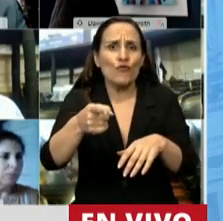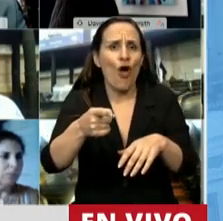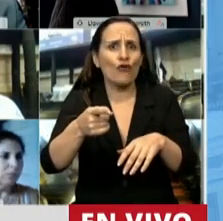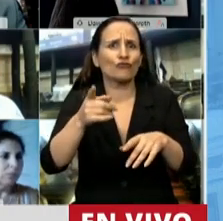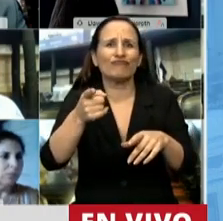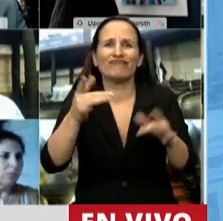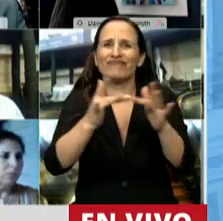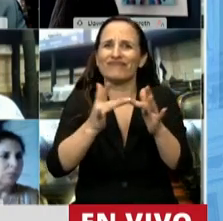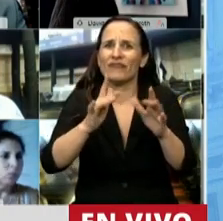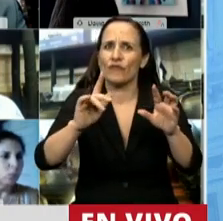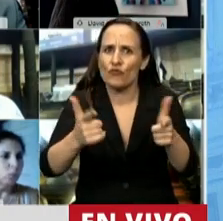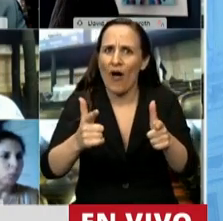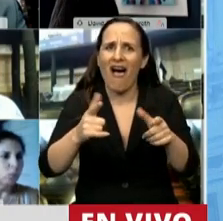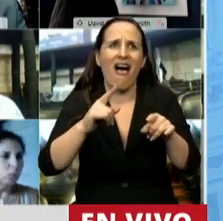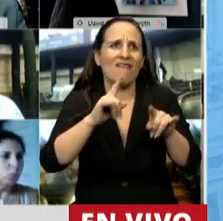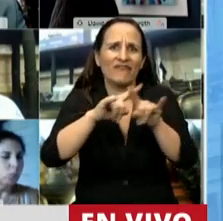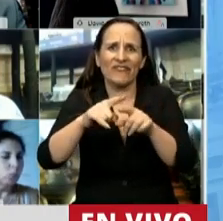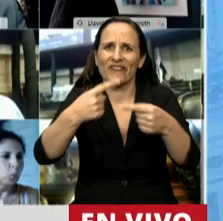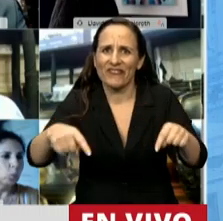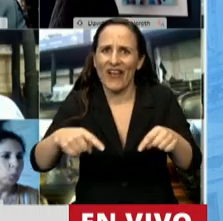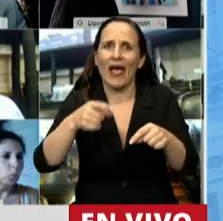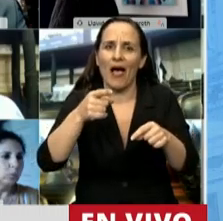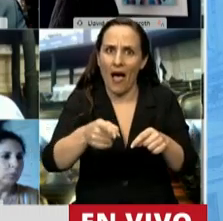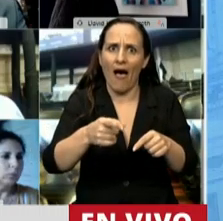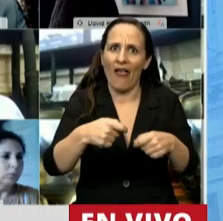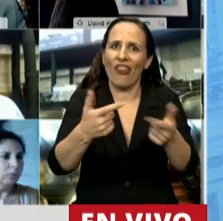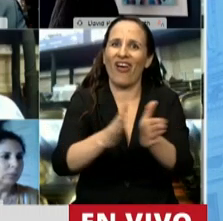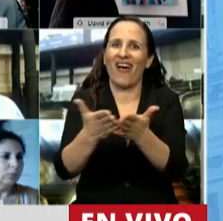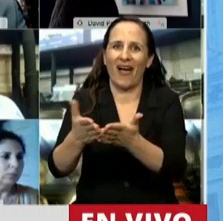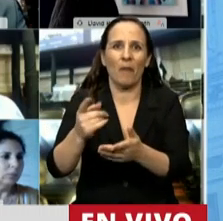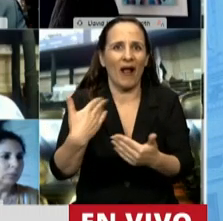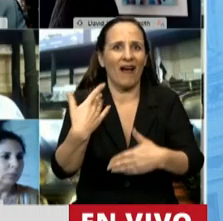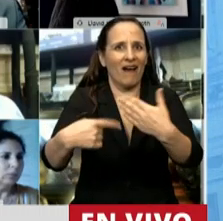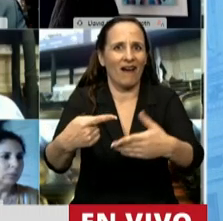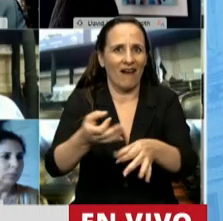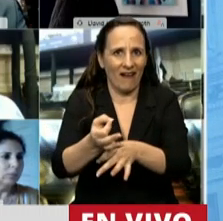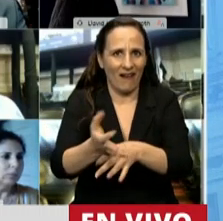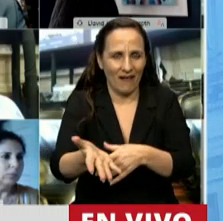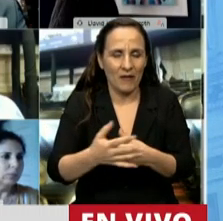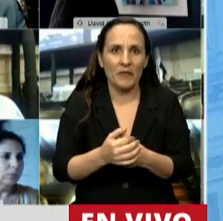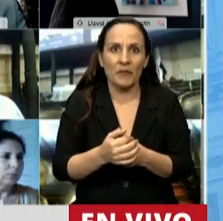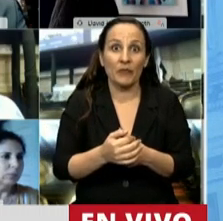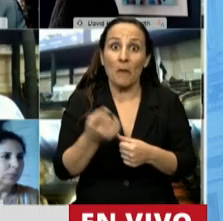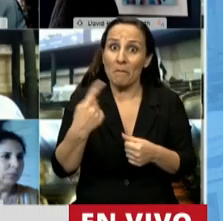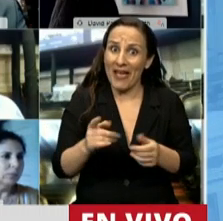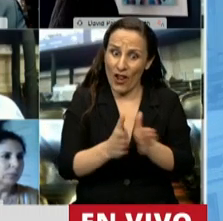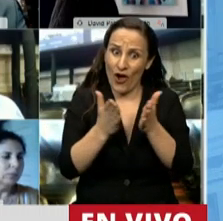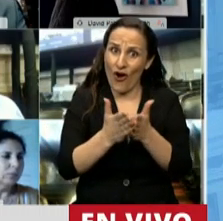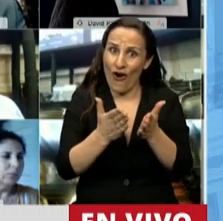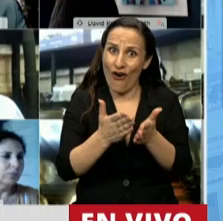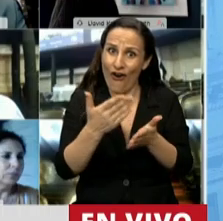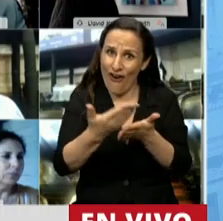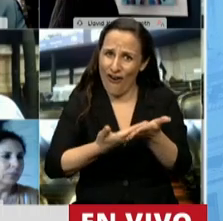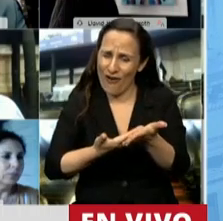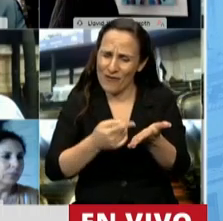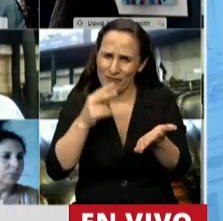plataformas online para poder garantizar la continuidad pedagógica. Pero en estos materiales, sin embargo, vemos cómo en realidad